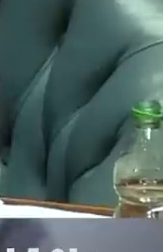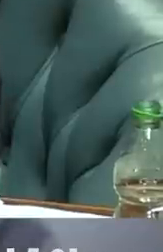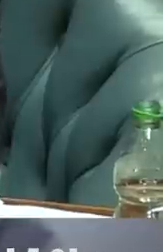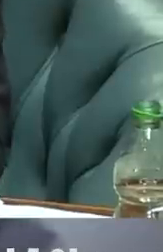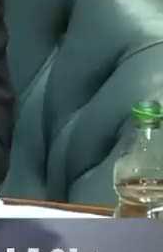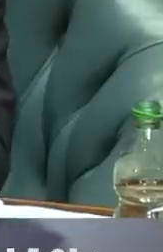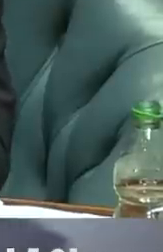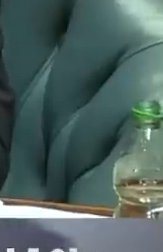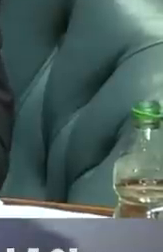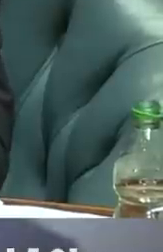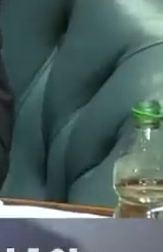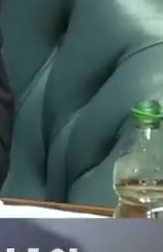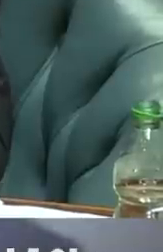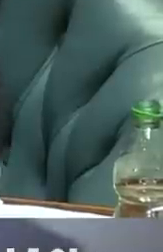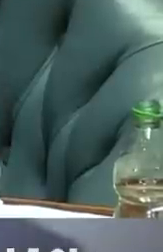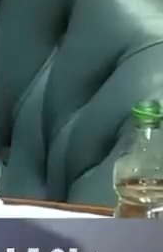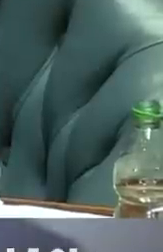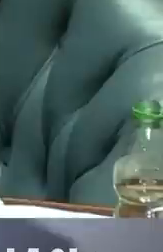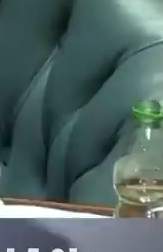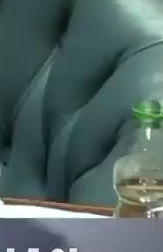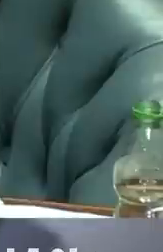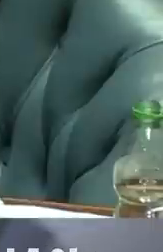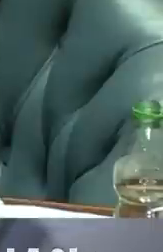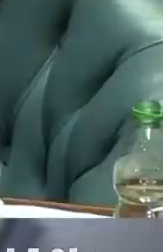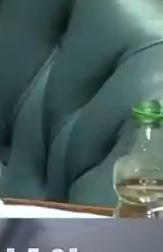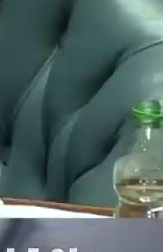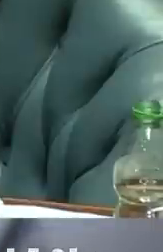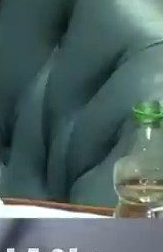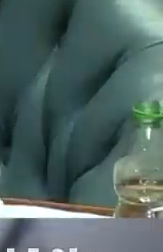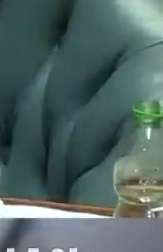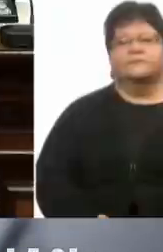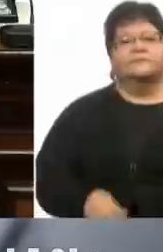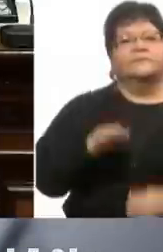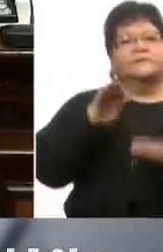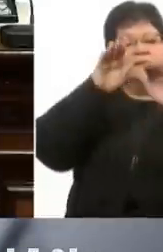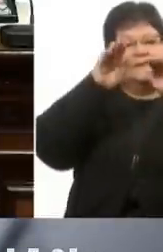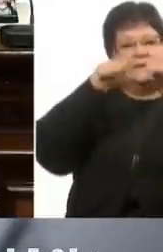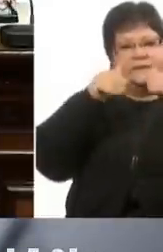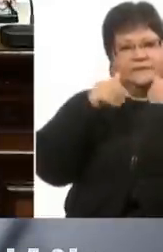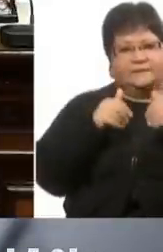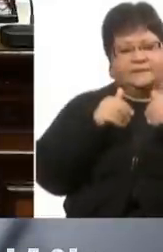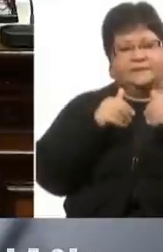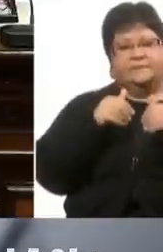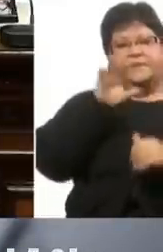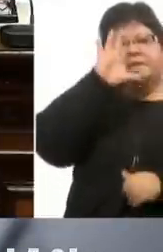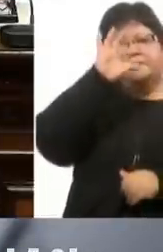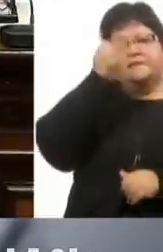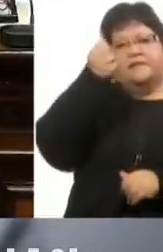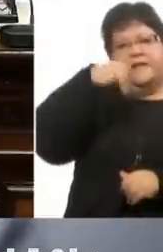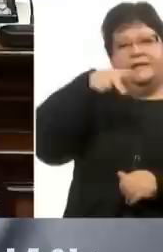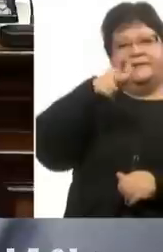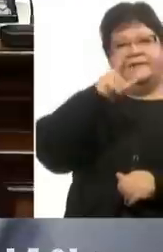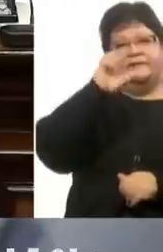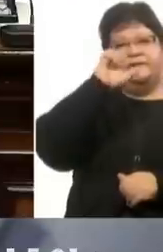interpretación de esta ley, que obviamente no tiene ningún tipo de referencia a quién considera